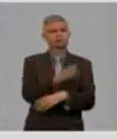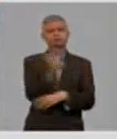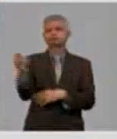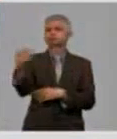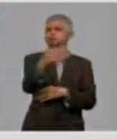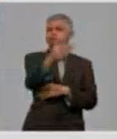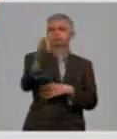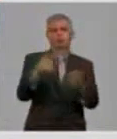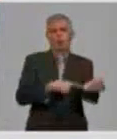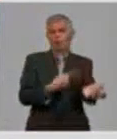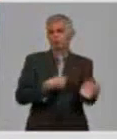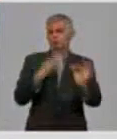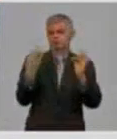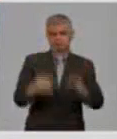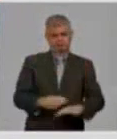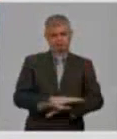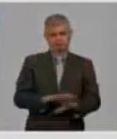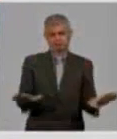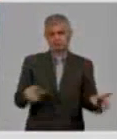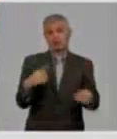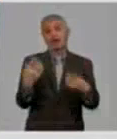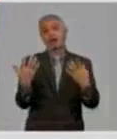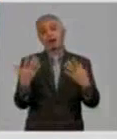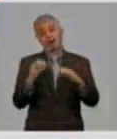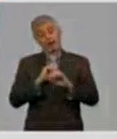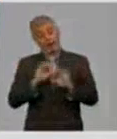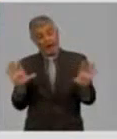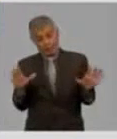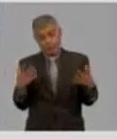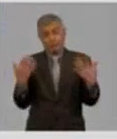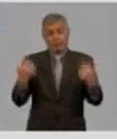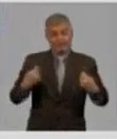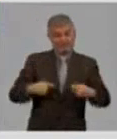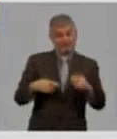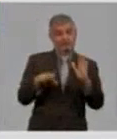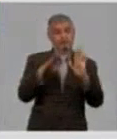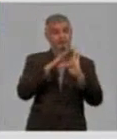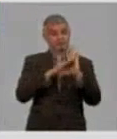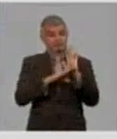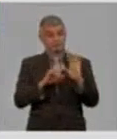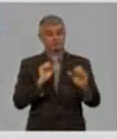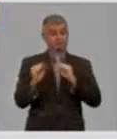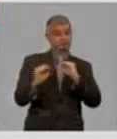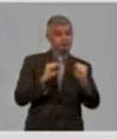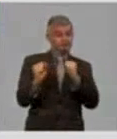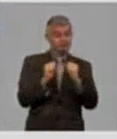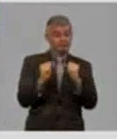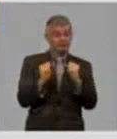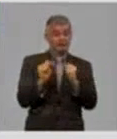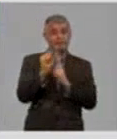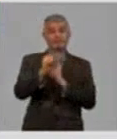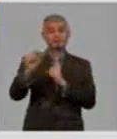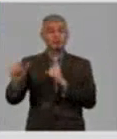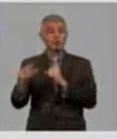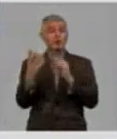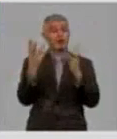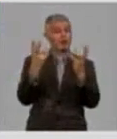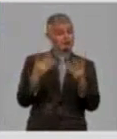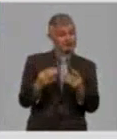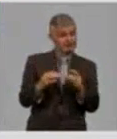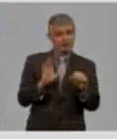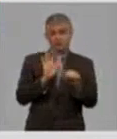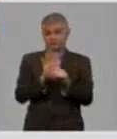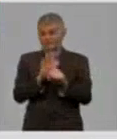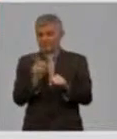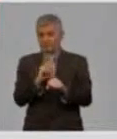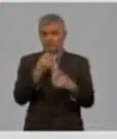habituales, con restricciones sanitarias que ya expliqué del porciento de ocupación, ahí tiene que ver con la limitación, y también